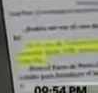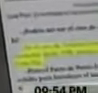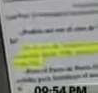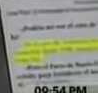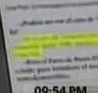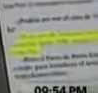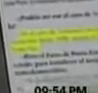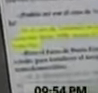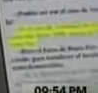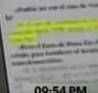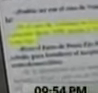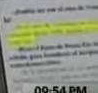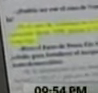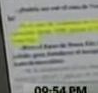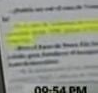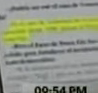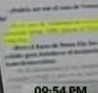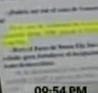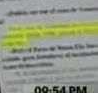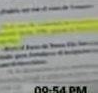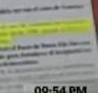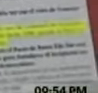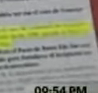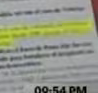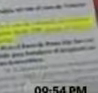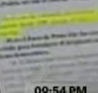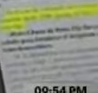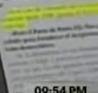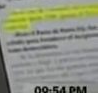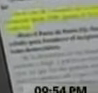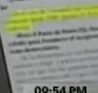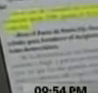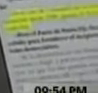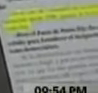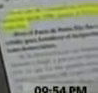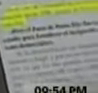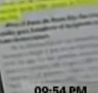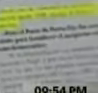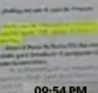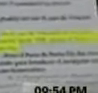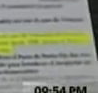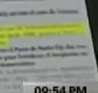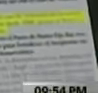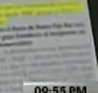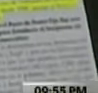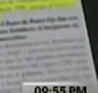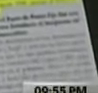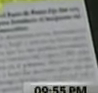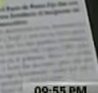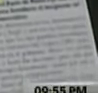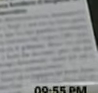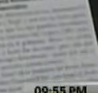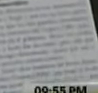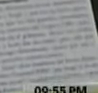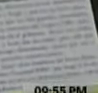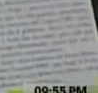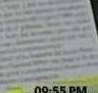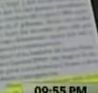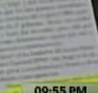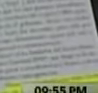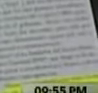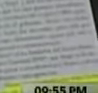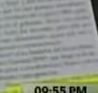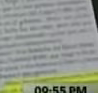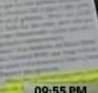96. Venezuela está en quiebra y se tambalea su democracia. Afirma que en nuestro país nunca ha habido, en